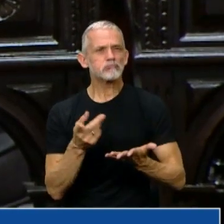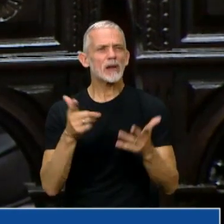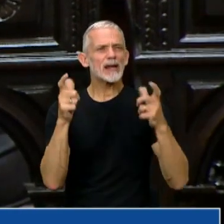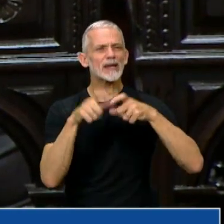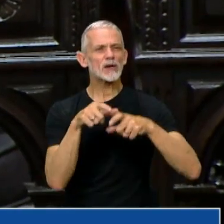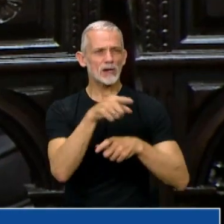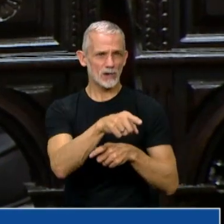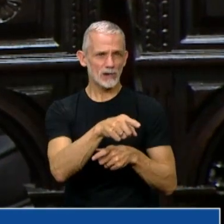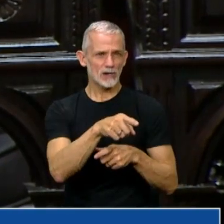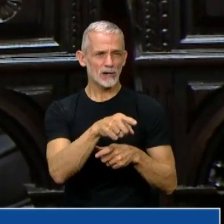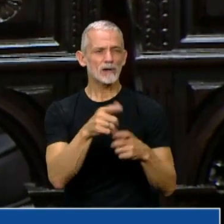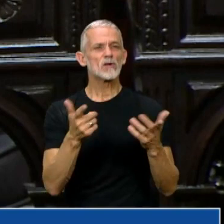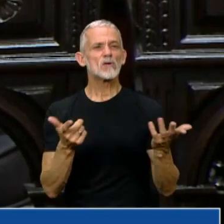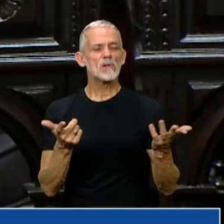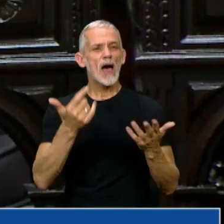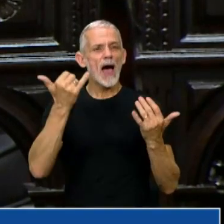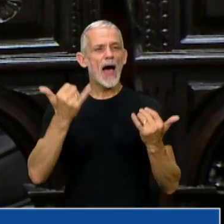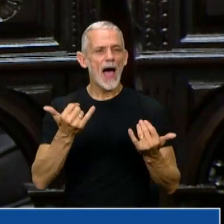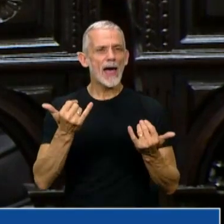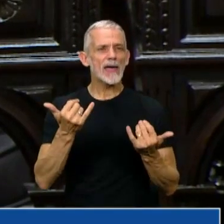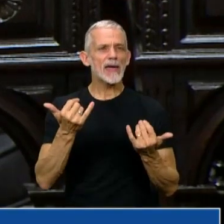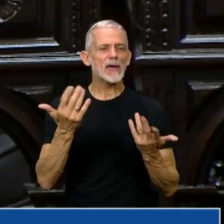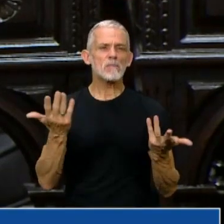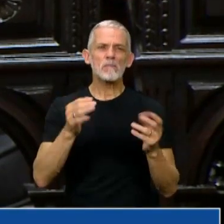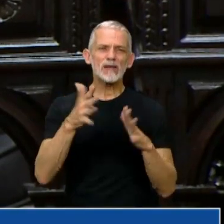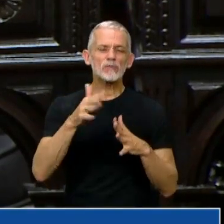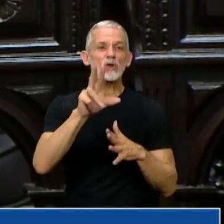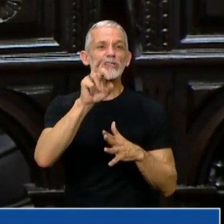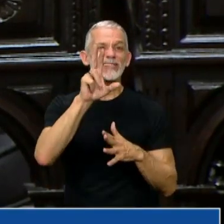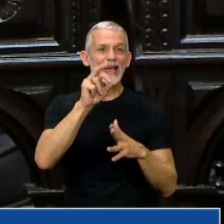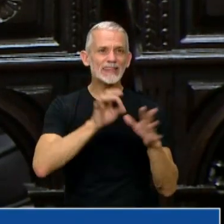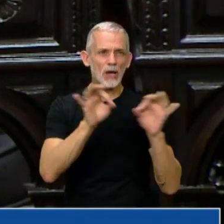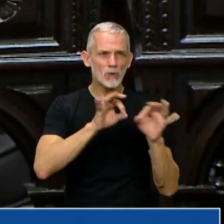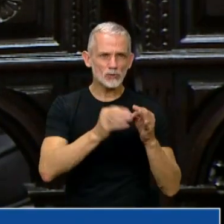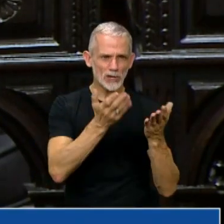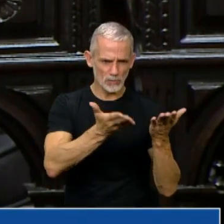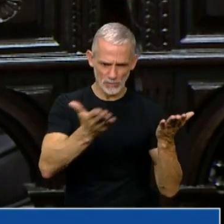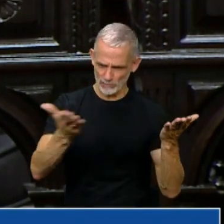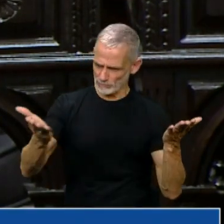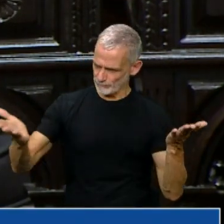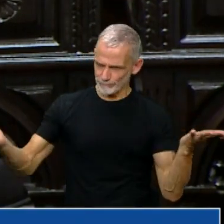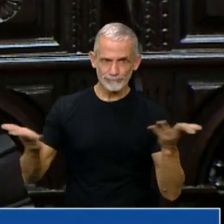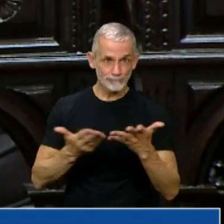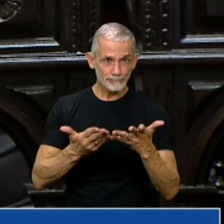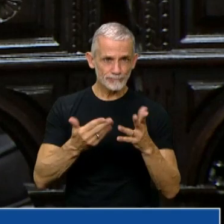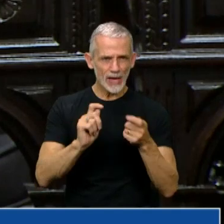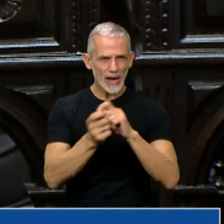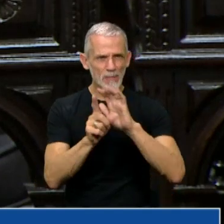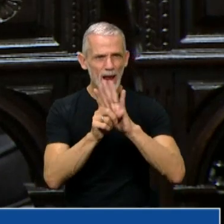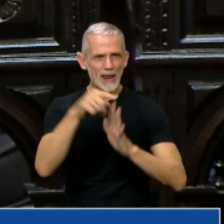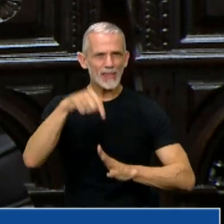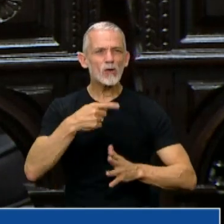reunión de la comisión, que existan unos 30 proyectos modificando la ley